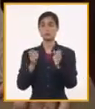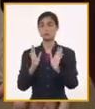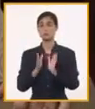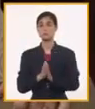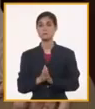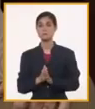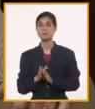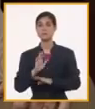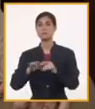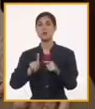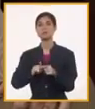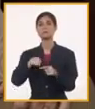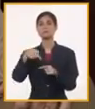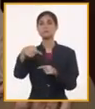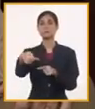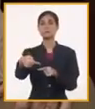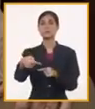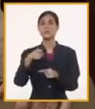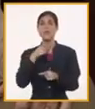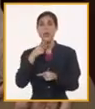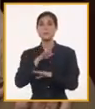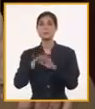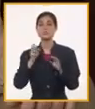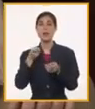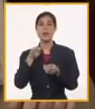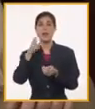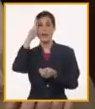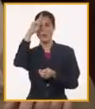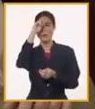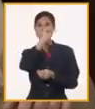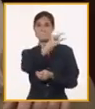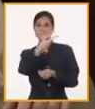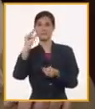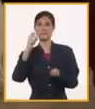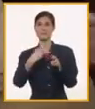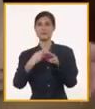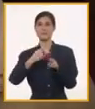cuando salgo del Calixto García,